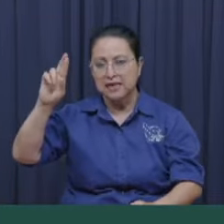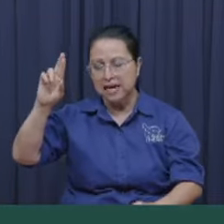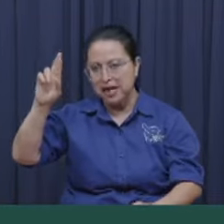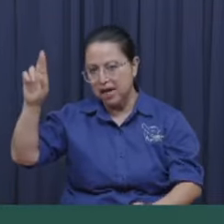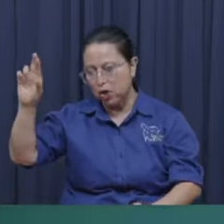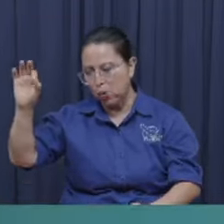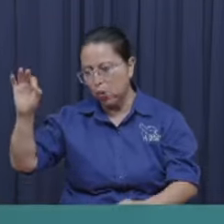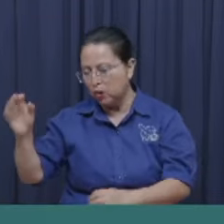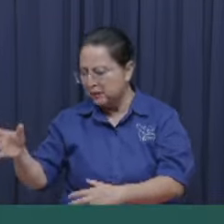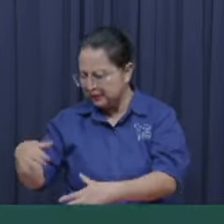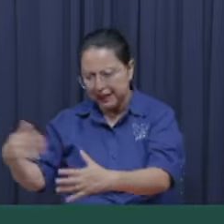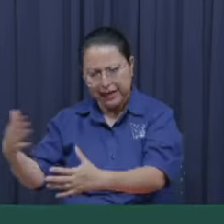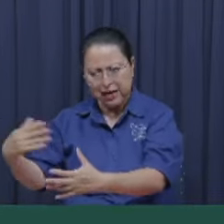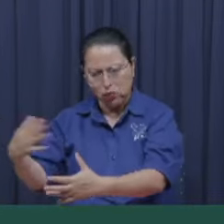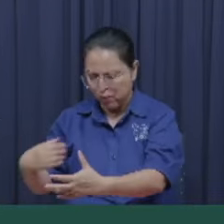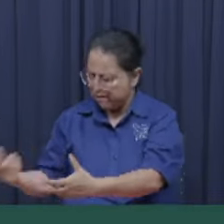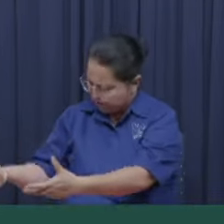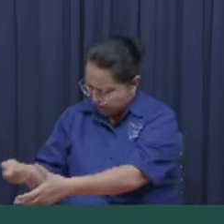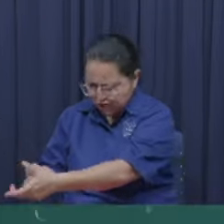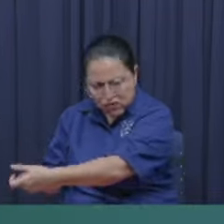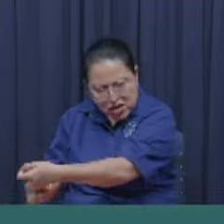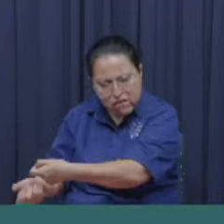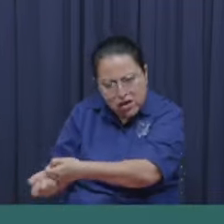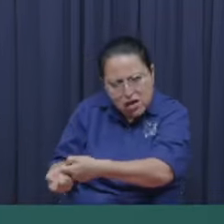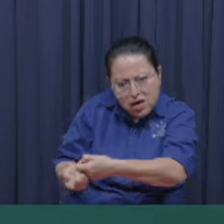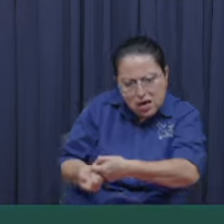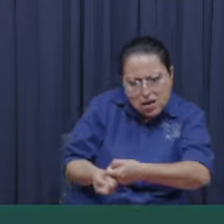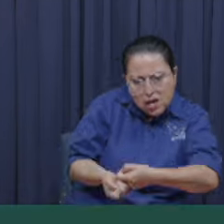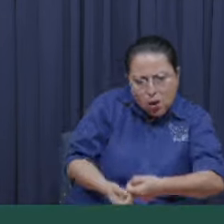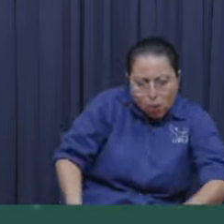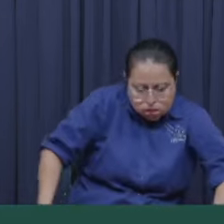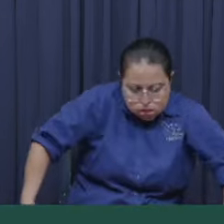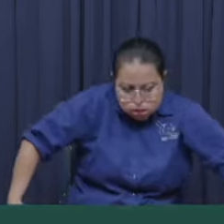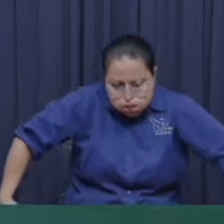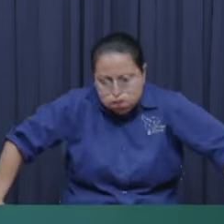Traigan al becerro. Al becerro engordado.